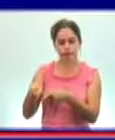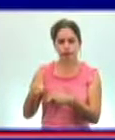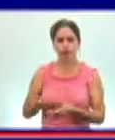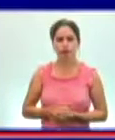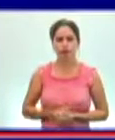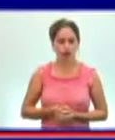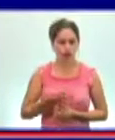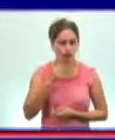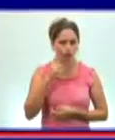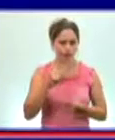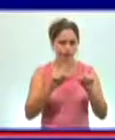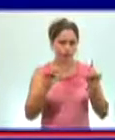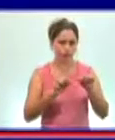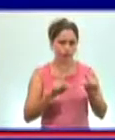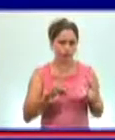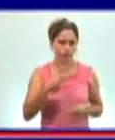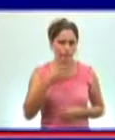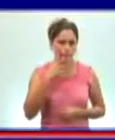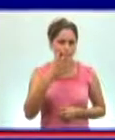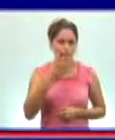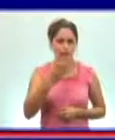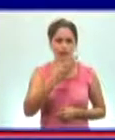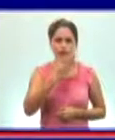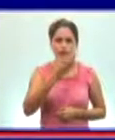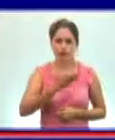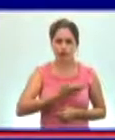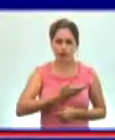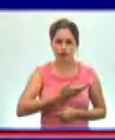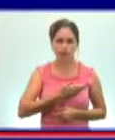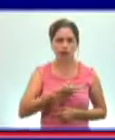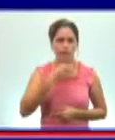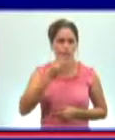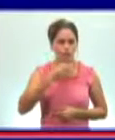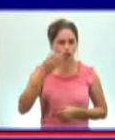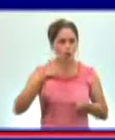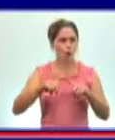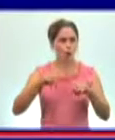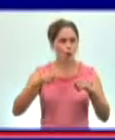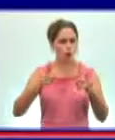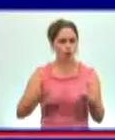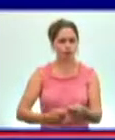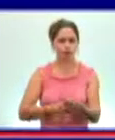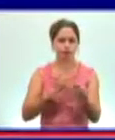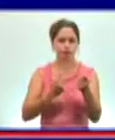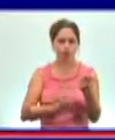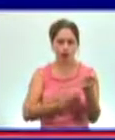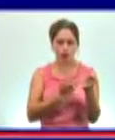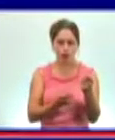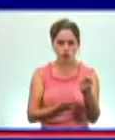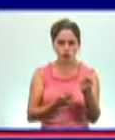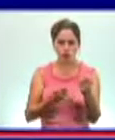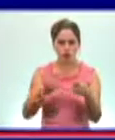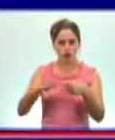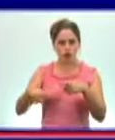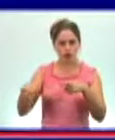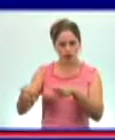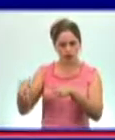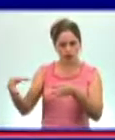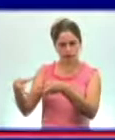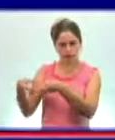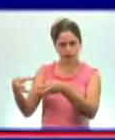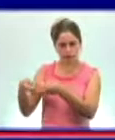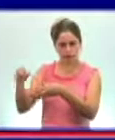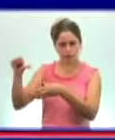que nos está trasladando Fidel ahí y por eso la lucha contra los bandidos, contra los alzados se convirtió en una prioridad del proceso